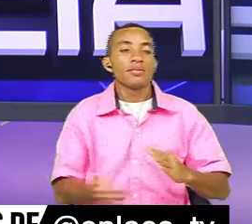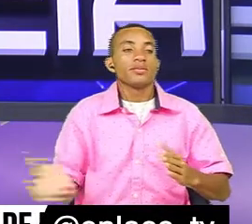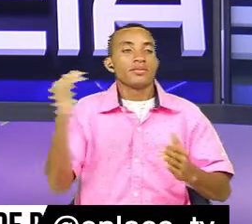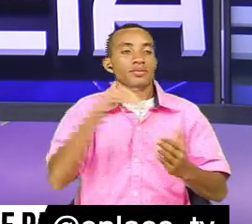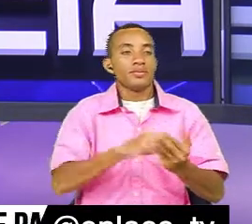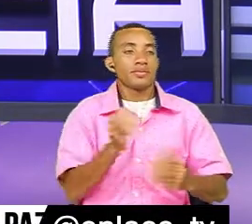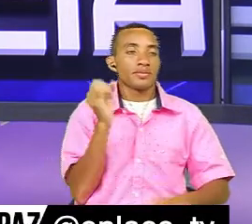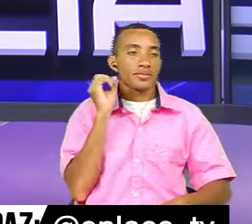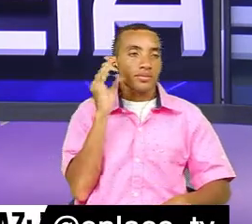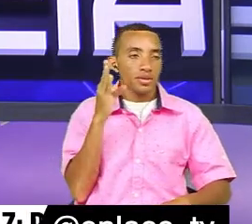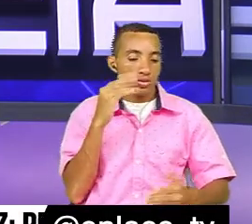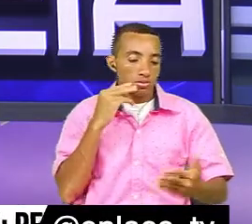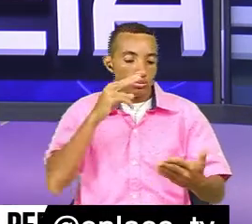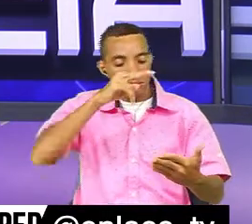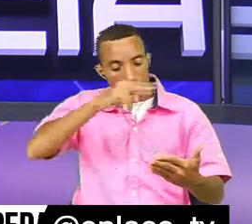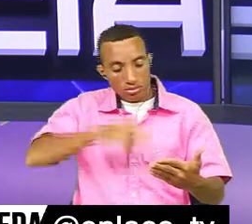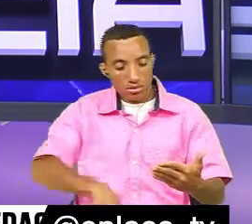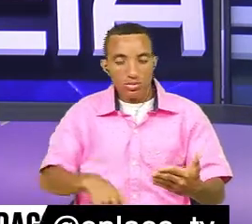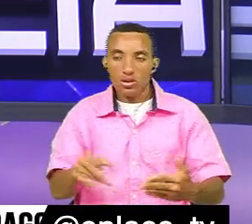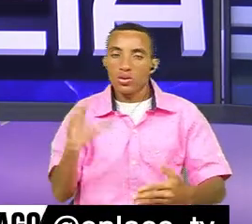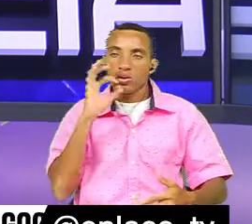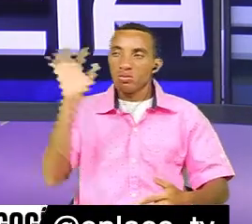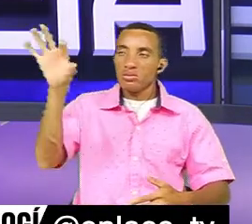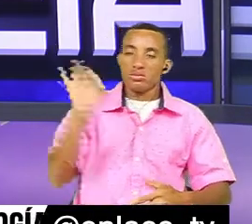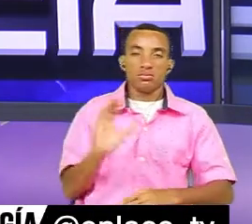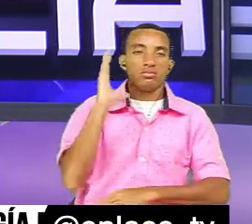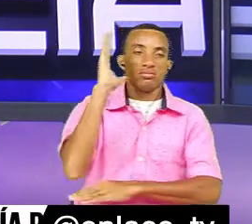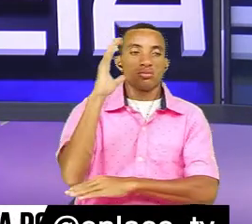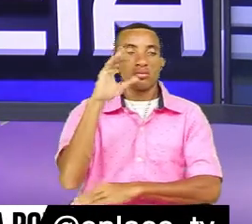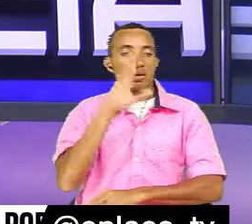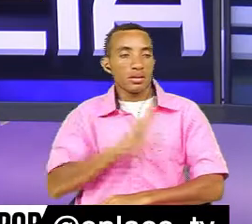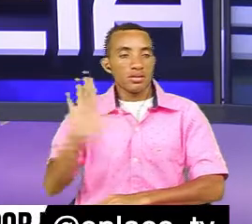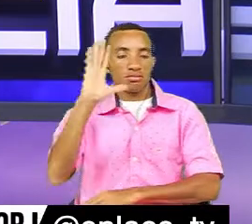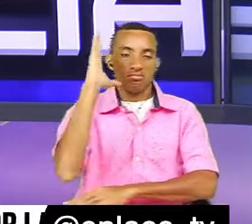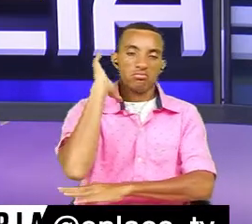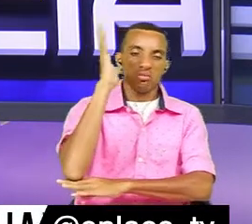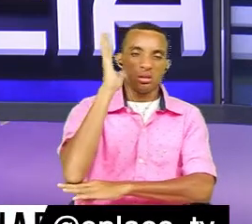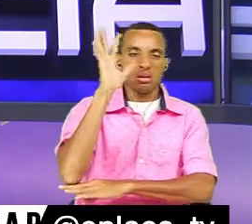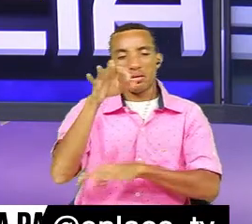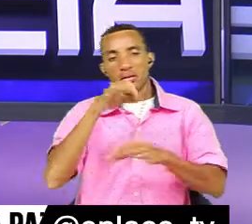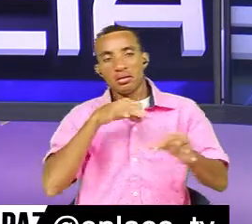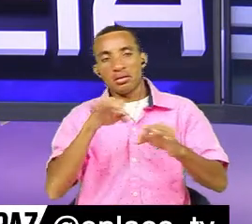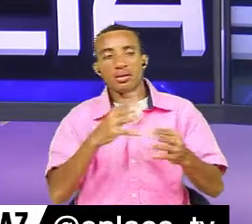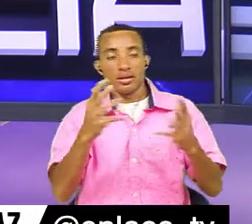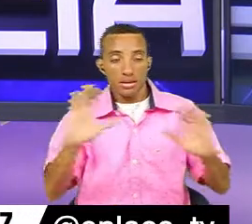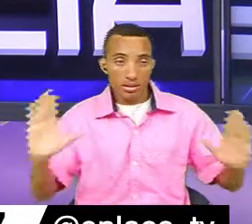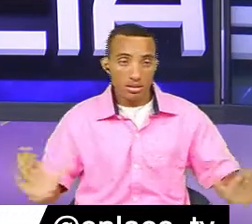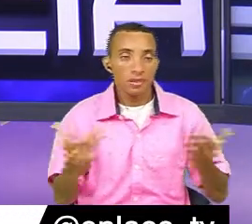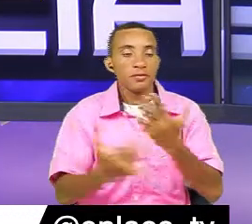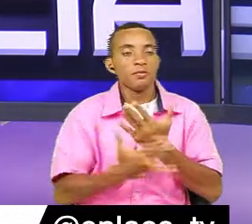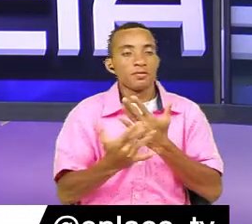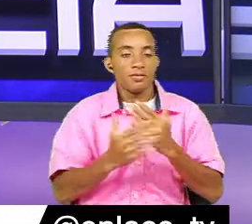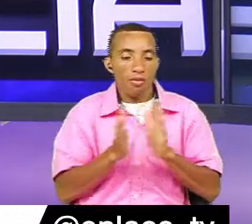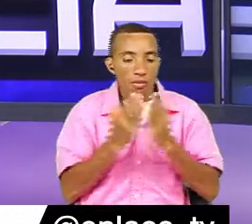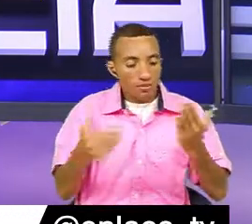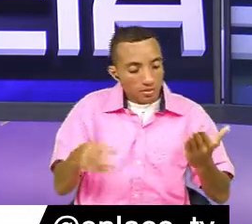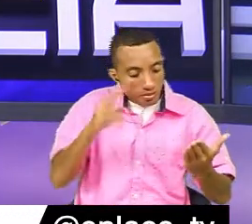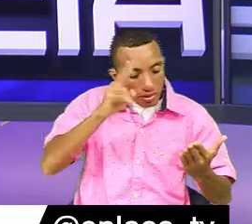con la participación de narradores de talla nacional. Se socializa el Plan Lector, que busca fomentar el hábito de leer en los jóvenes